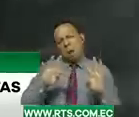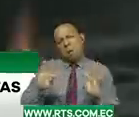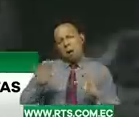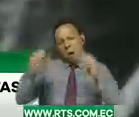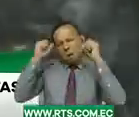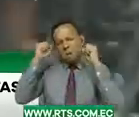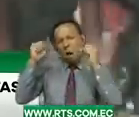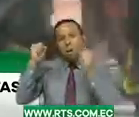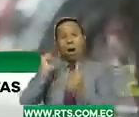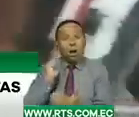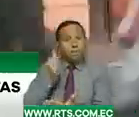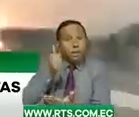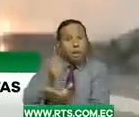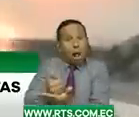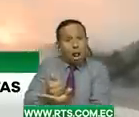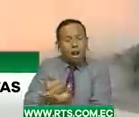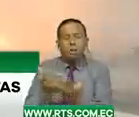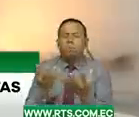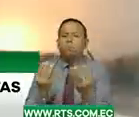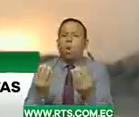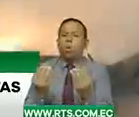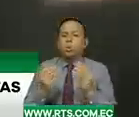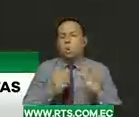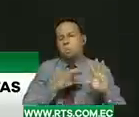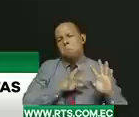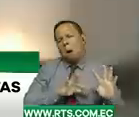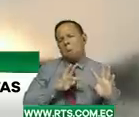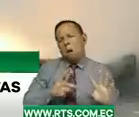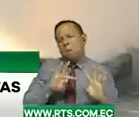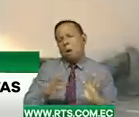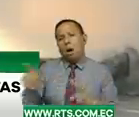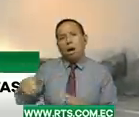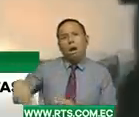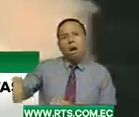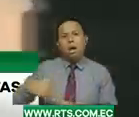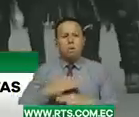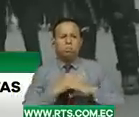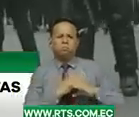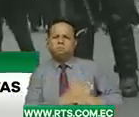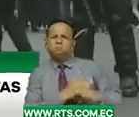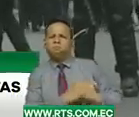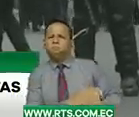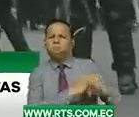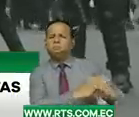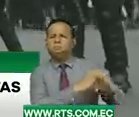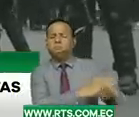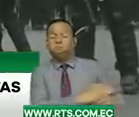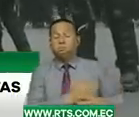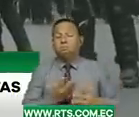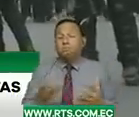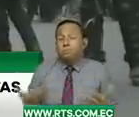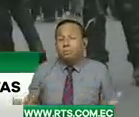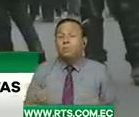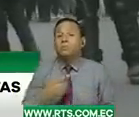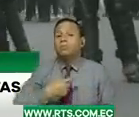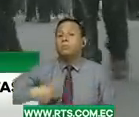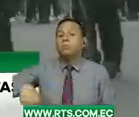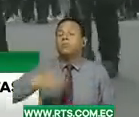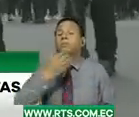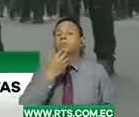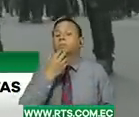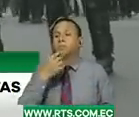capital, con continuas cargas de los antidisturbios contra grupos radicales antisistema, los llamados Black